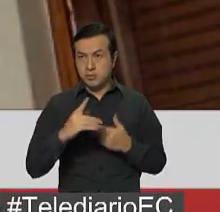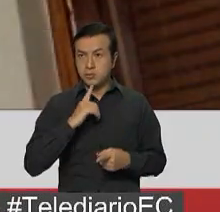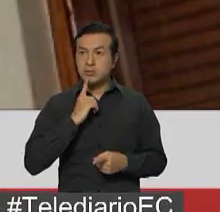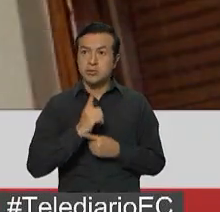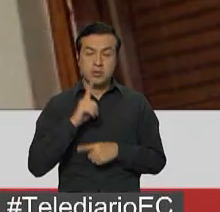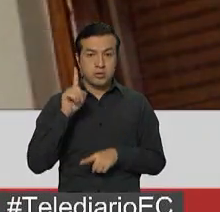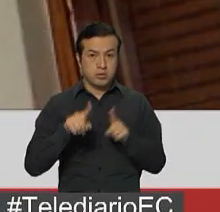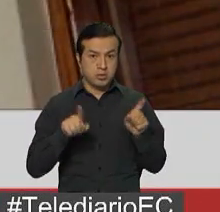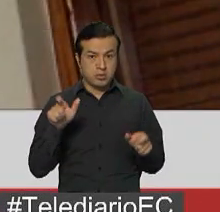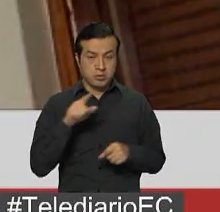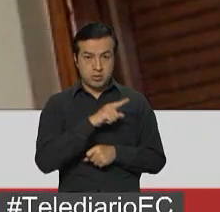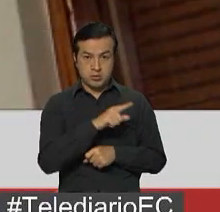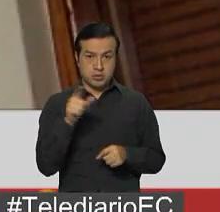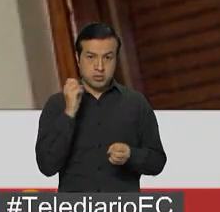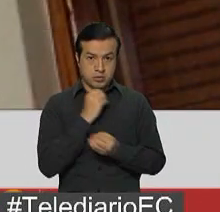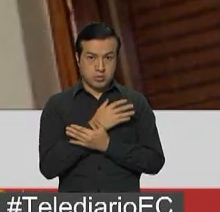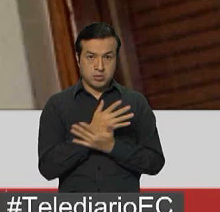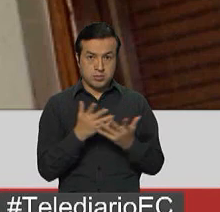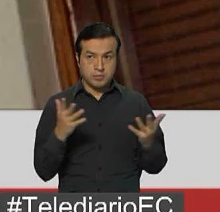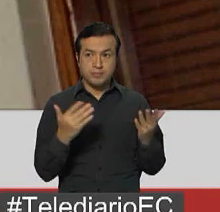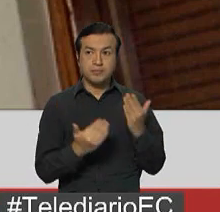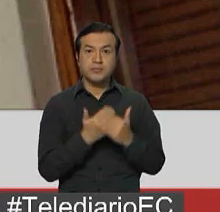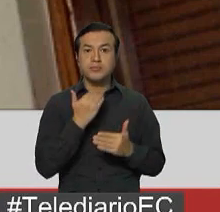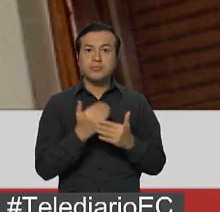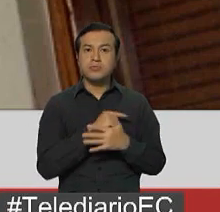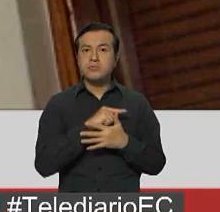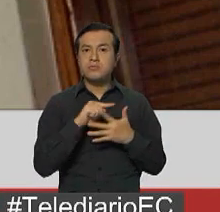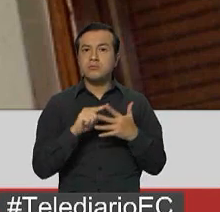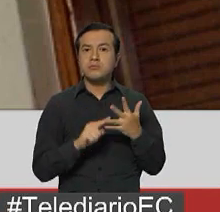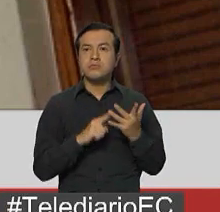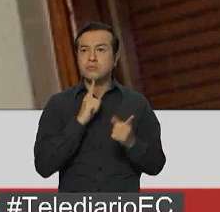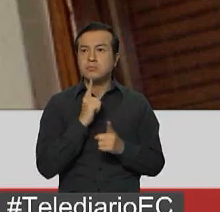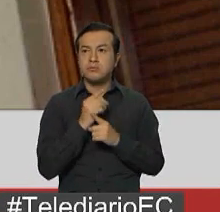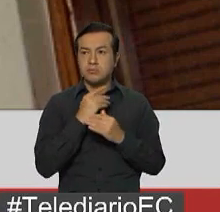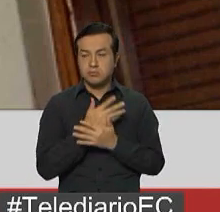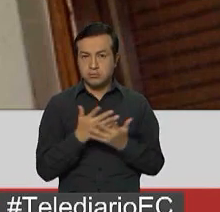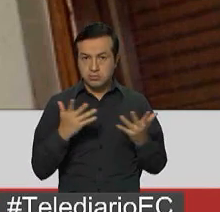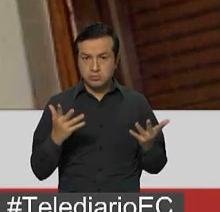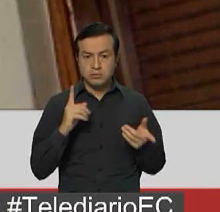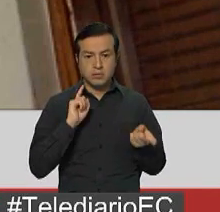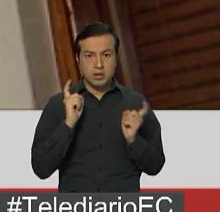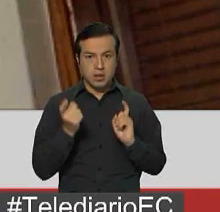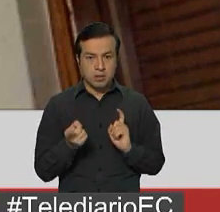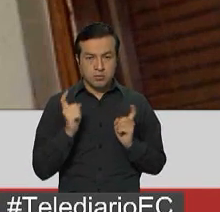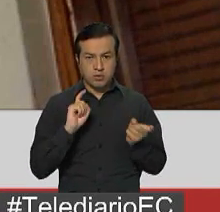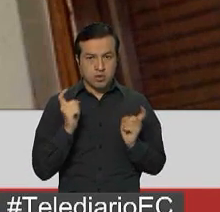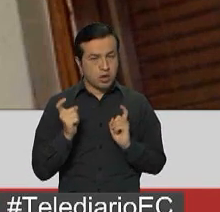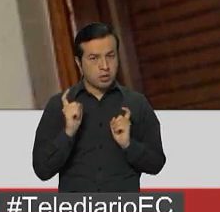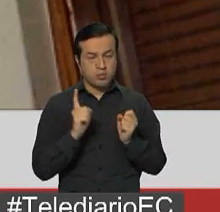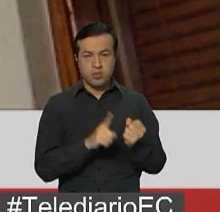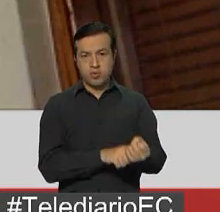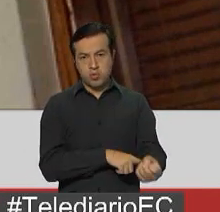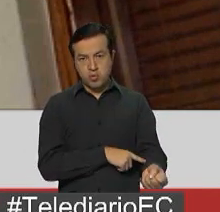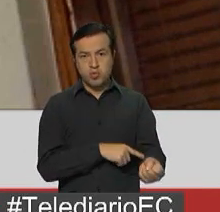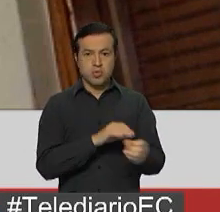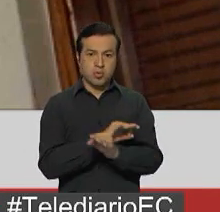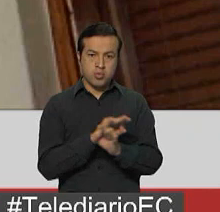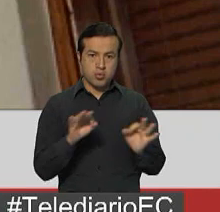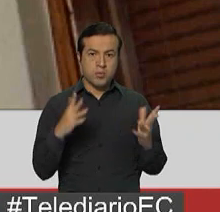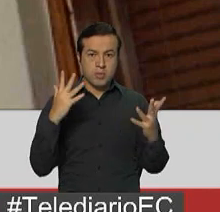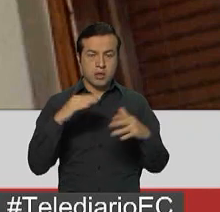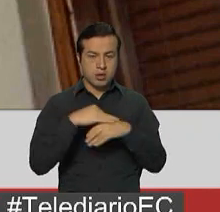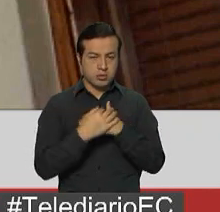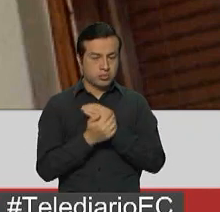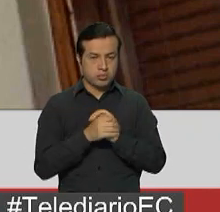algunas personas lo han señalado y esta nueva normalidad tiene que implicar el cambio de nuestros hábitos de higiene e lavarnos